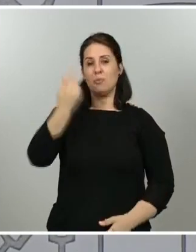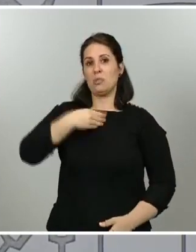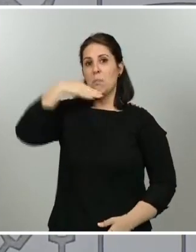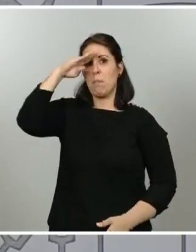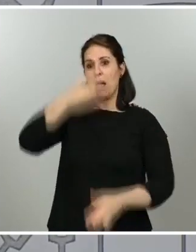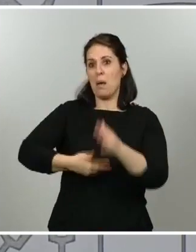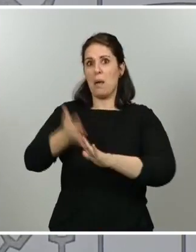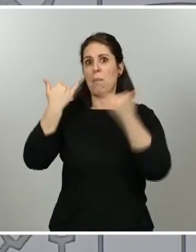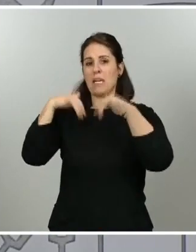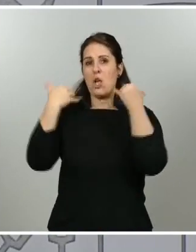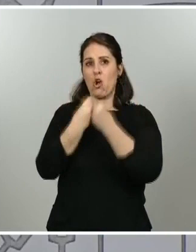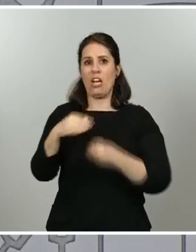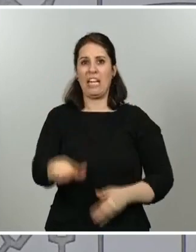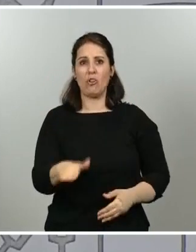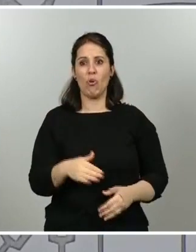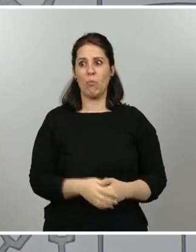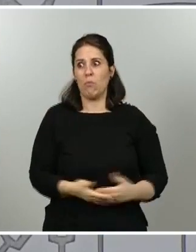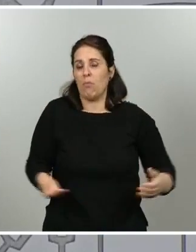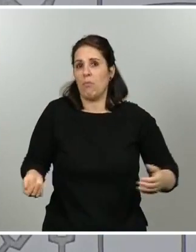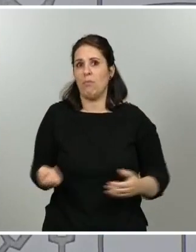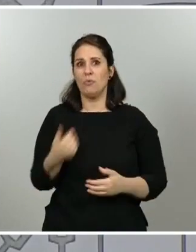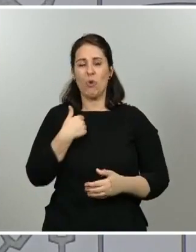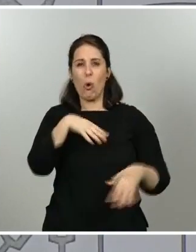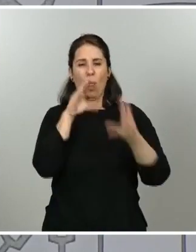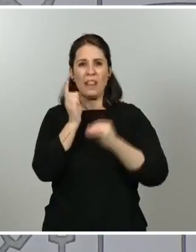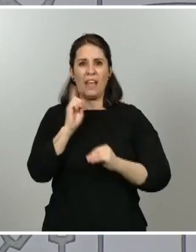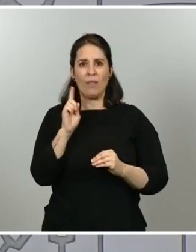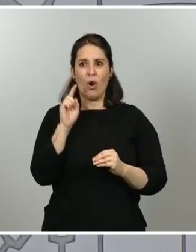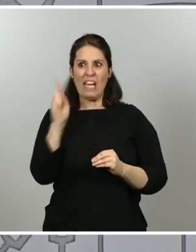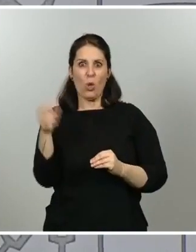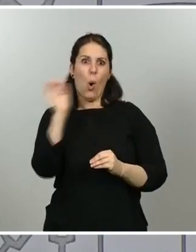yo no entiendo por qué tiene que haber ninguna incompatibilidad entre ambas.